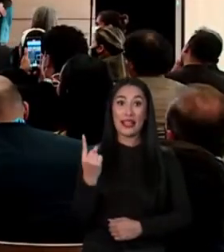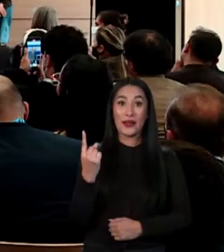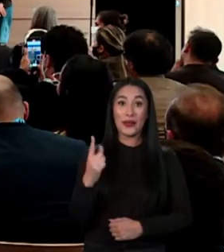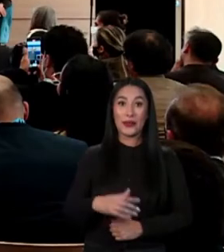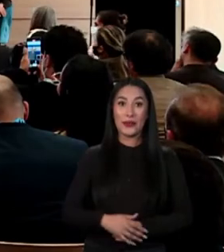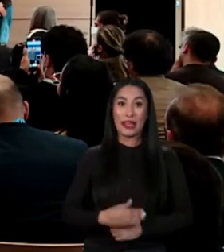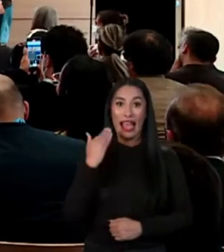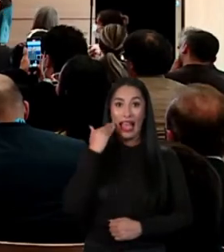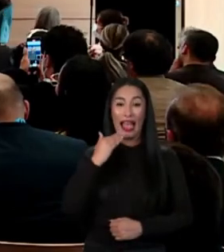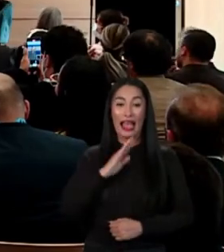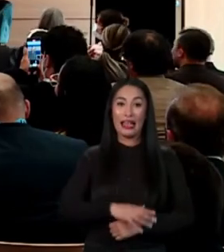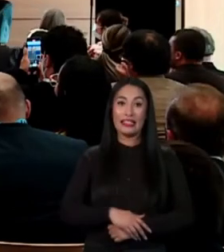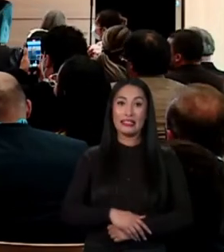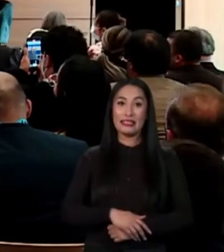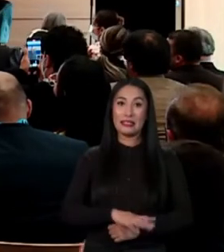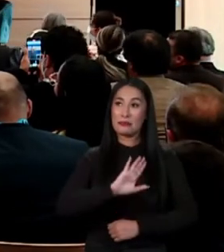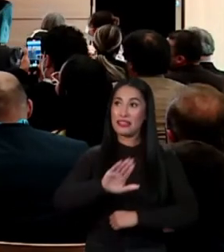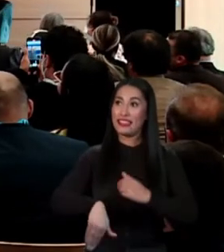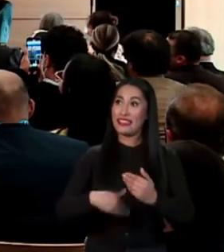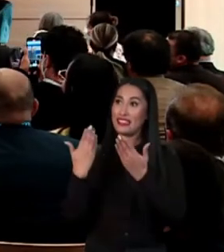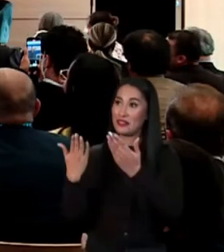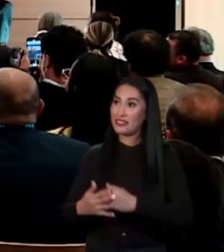me pilló in fraganti